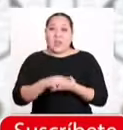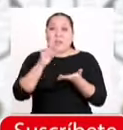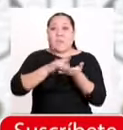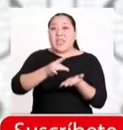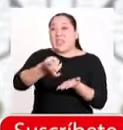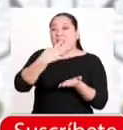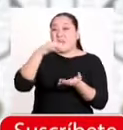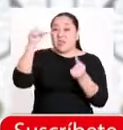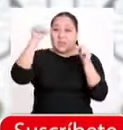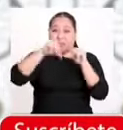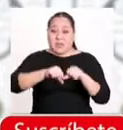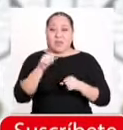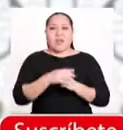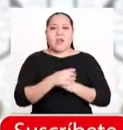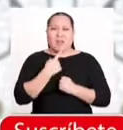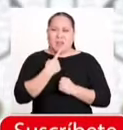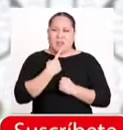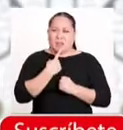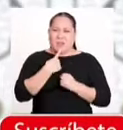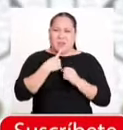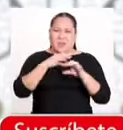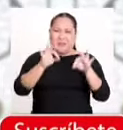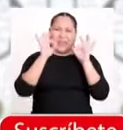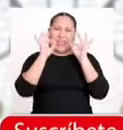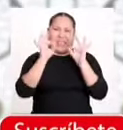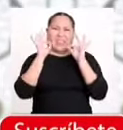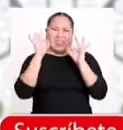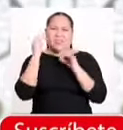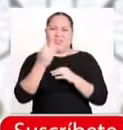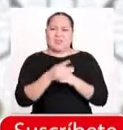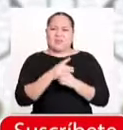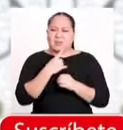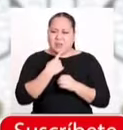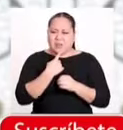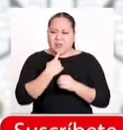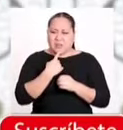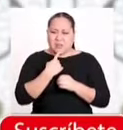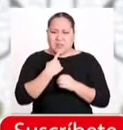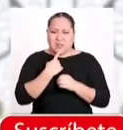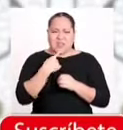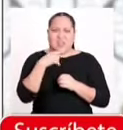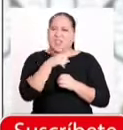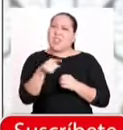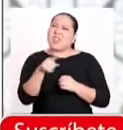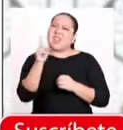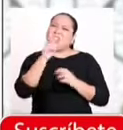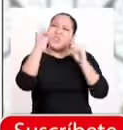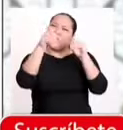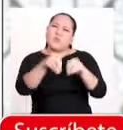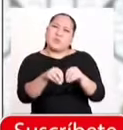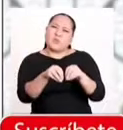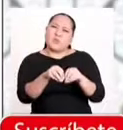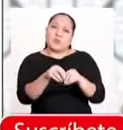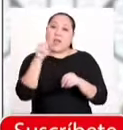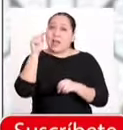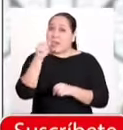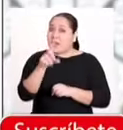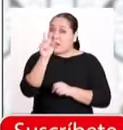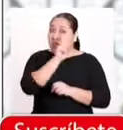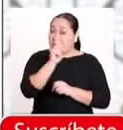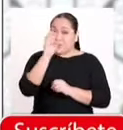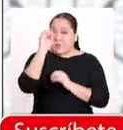vencidos. ¡Vaya! ¡Muy peligrosos! ¿Y aquí qué no se debe poner? No